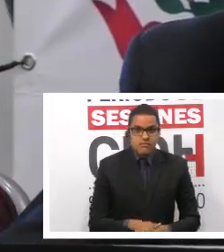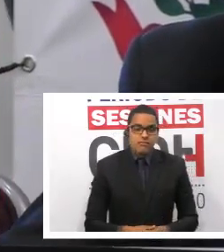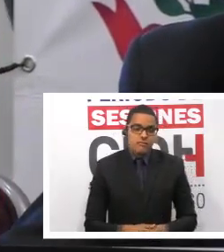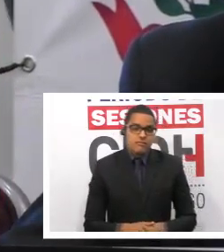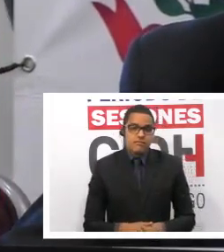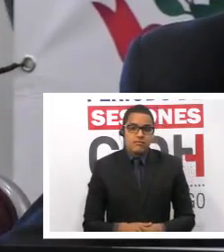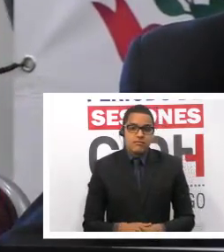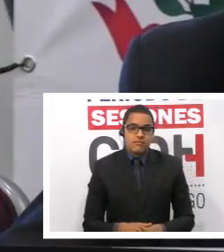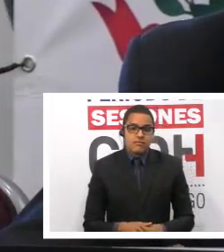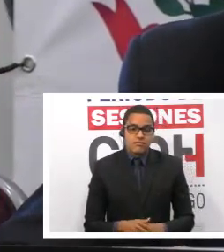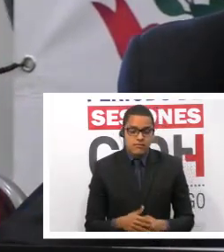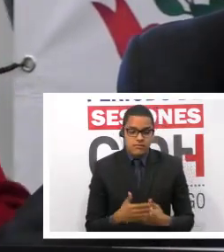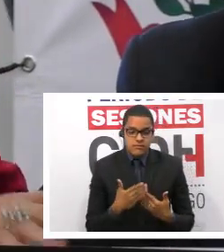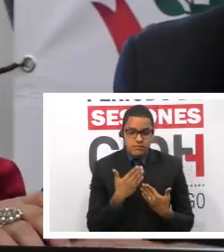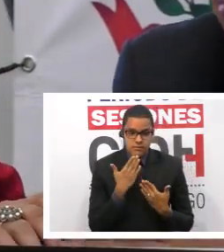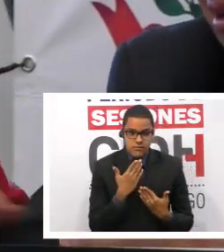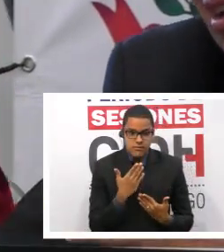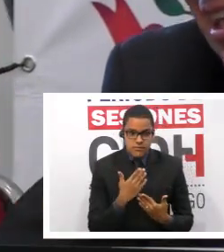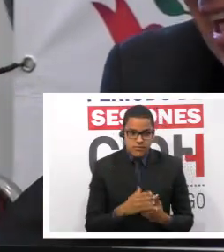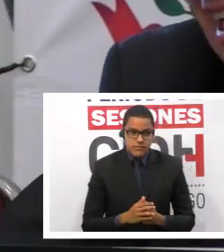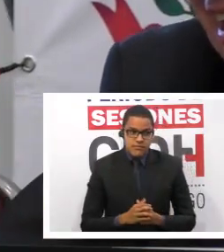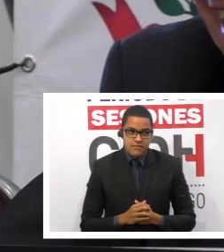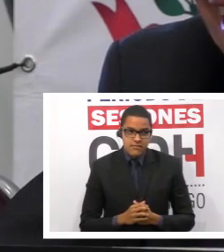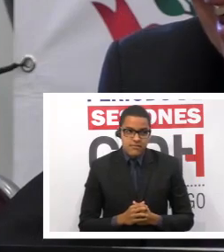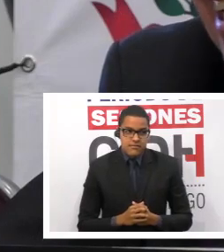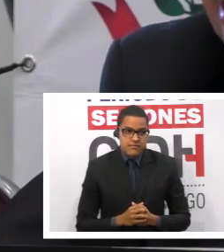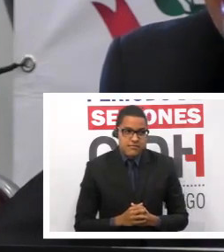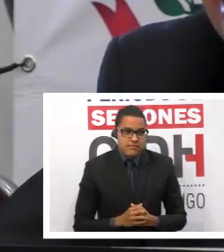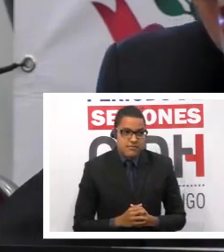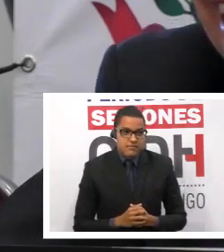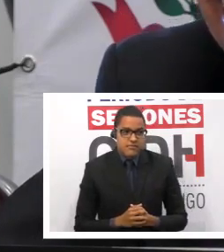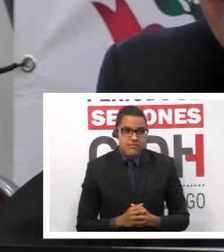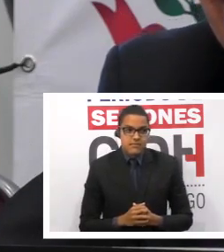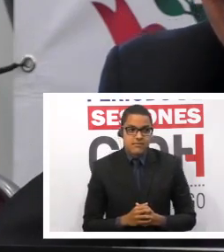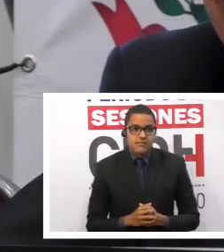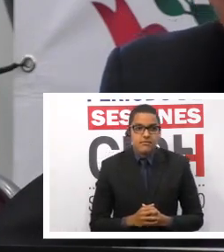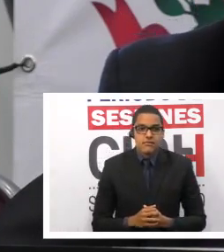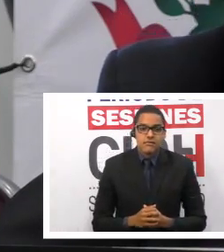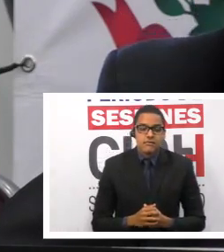del císter en brother and the commission